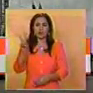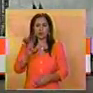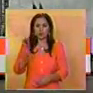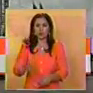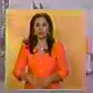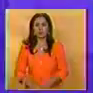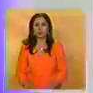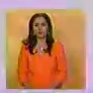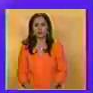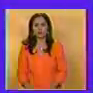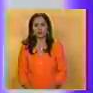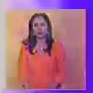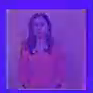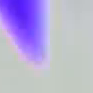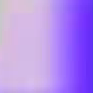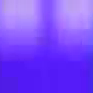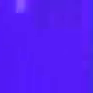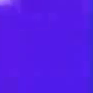Venezuela.